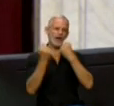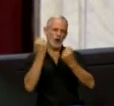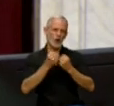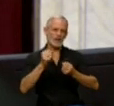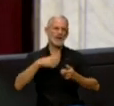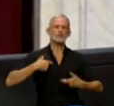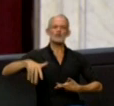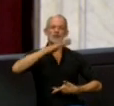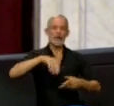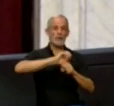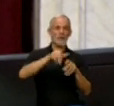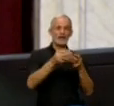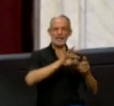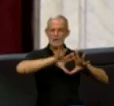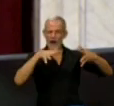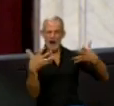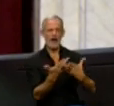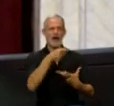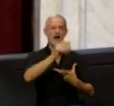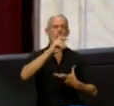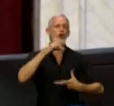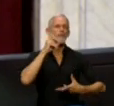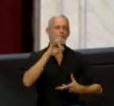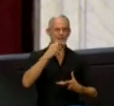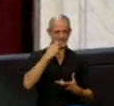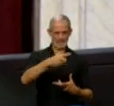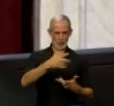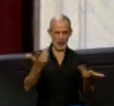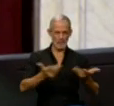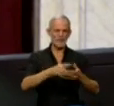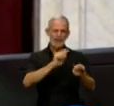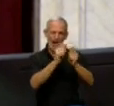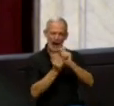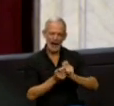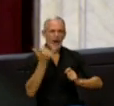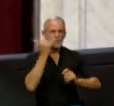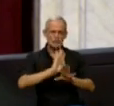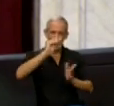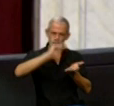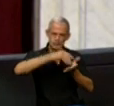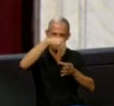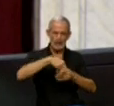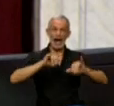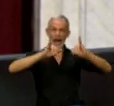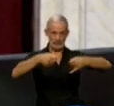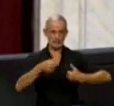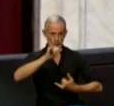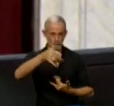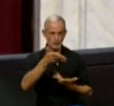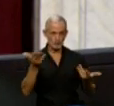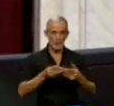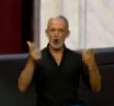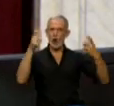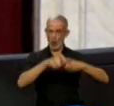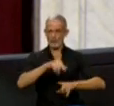social de la pandemia generada por el cob y 19 con las modificaciones incorporadas y aceptadas por